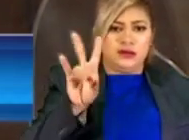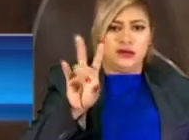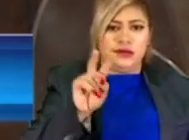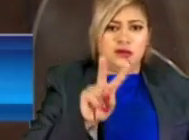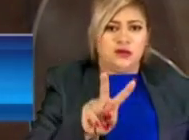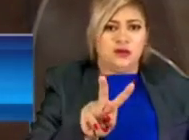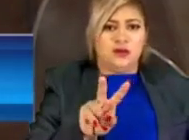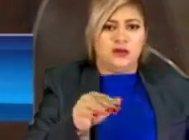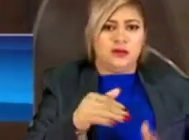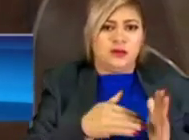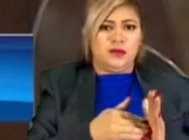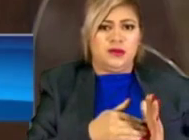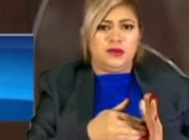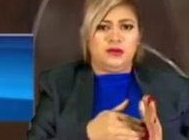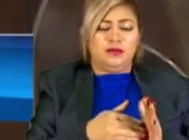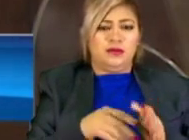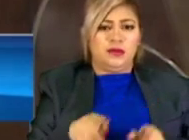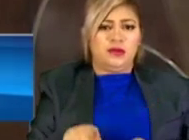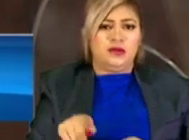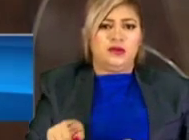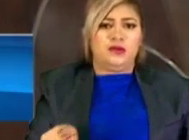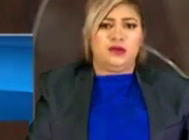usuarios.